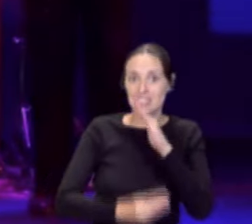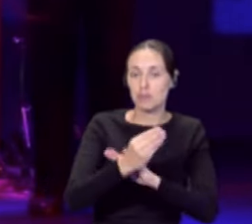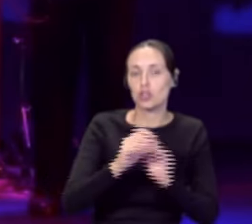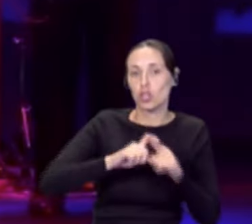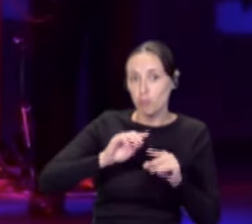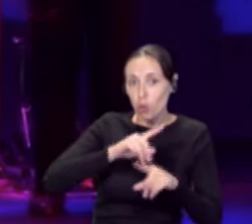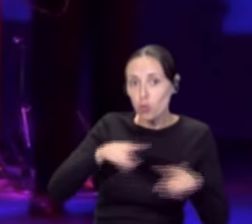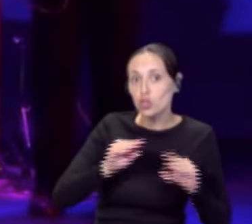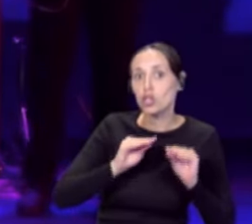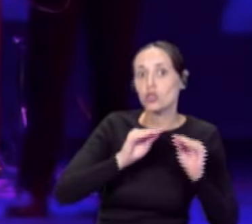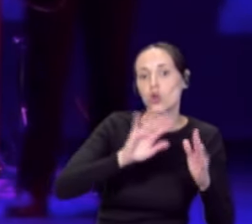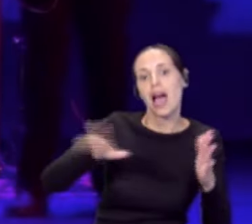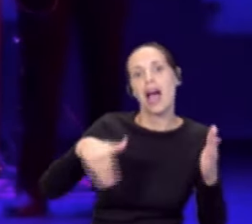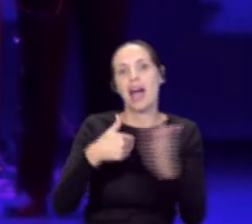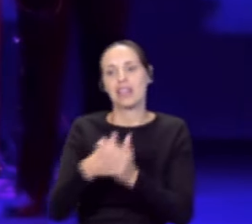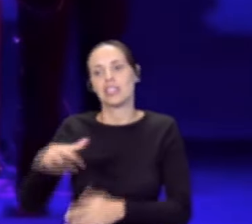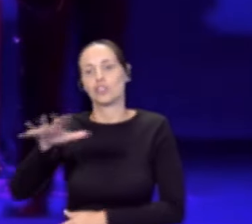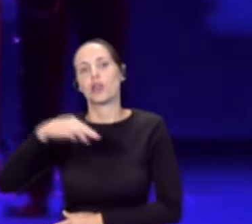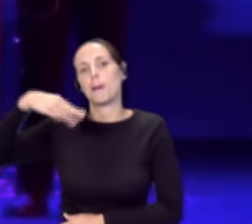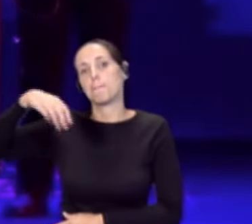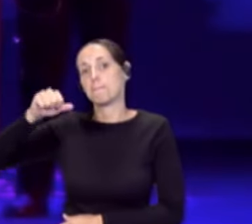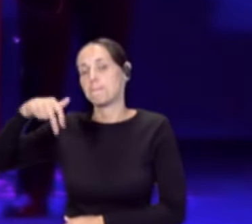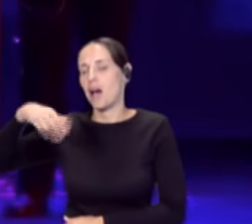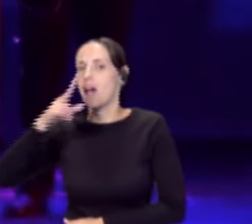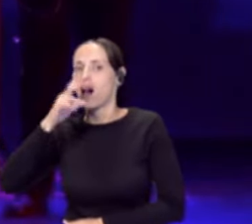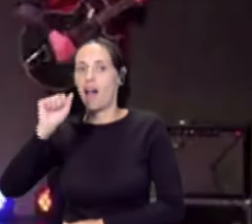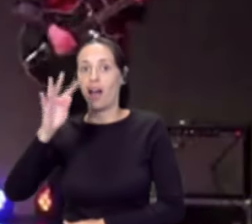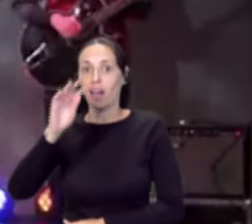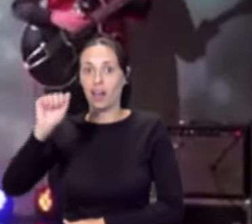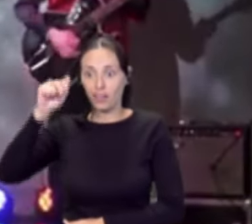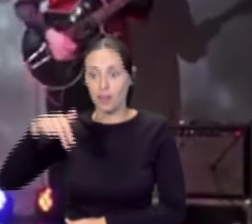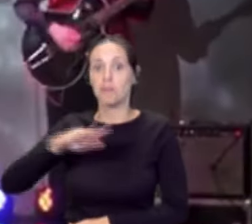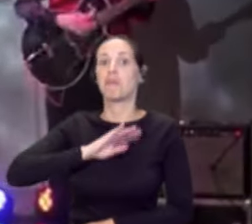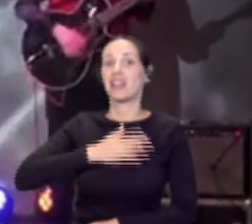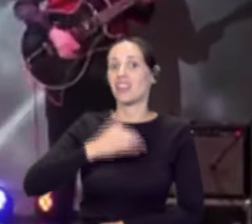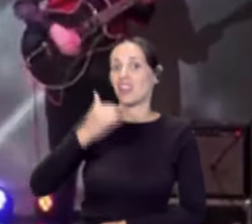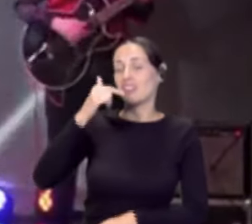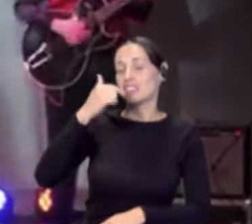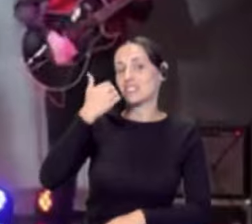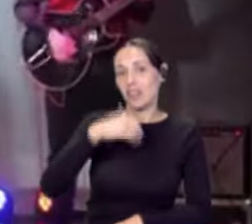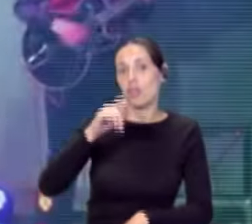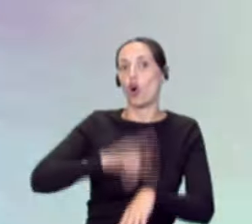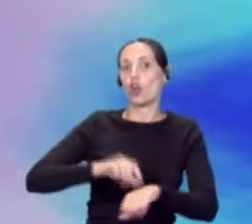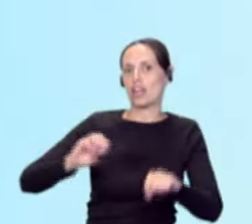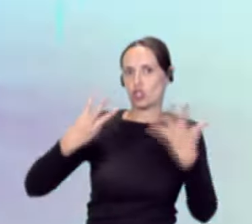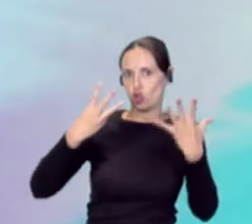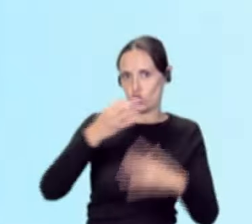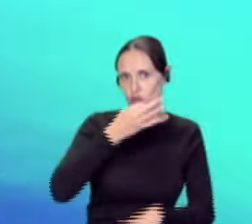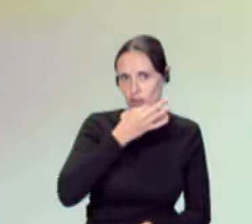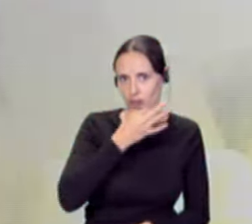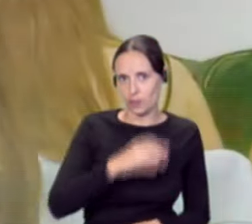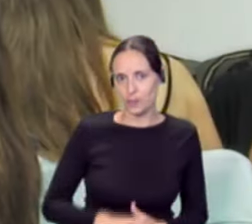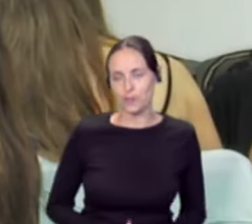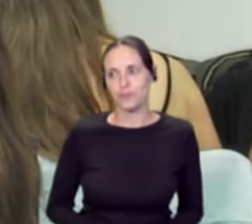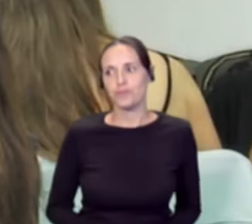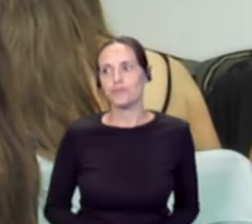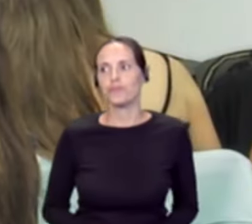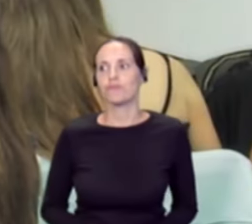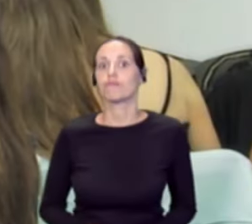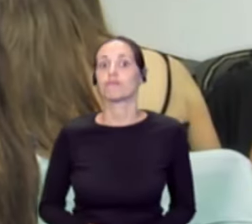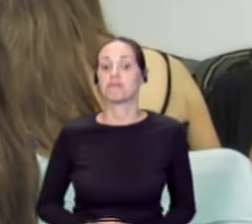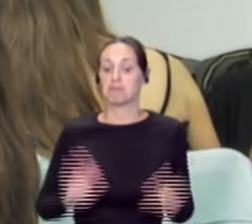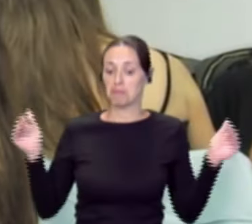Mississippi hasta llegar a Manhattan. La cita será mañana sábado a las 8. De vuelta a